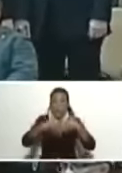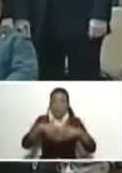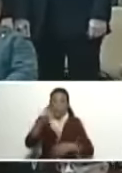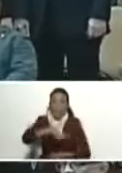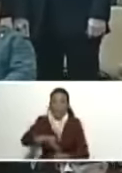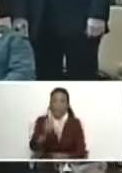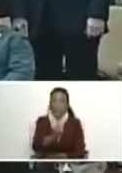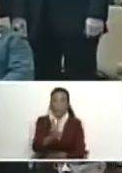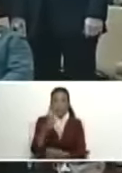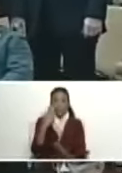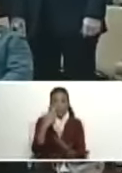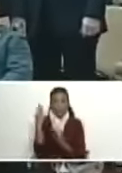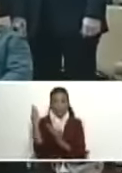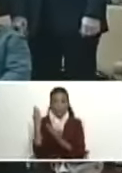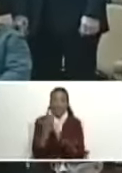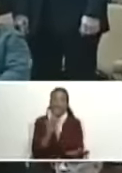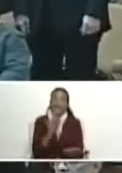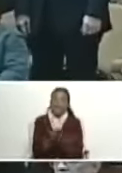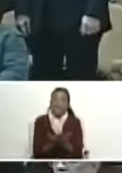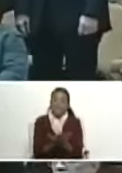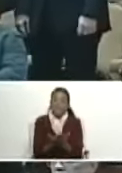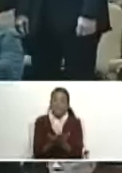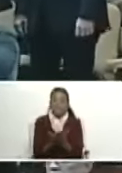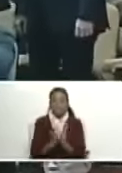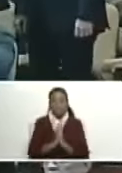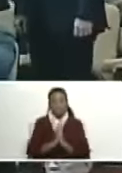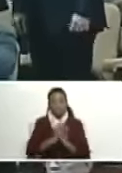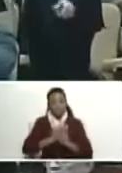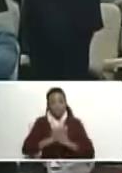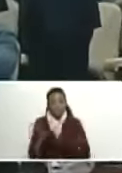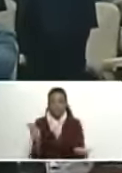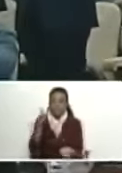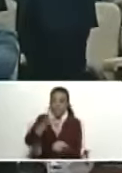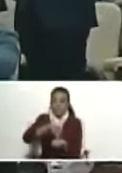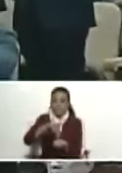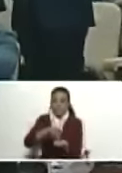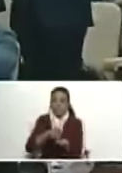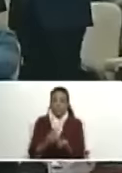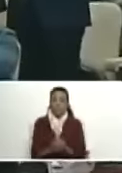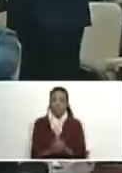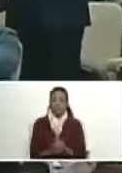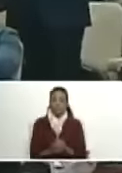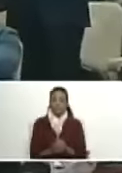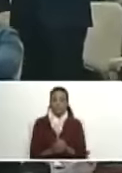país, agradecido por su presencia.